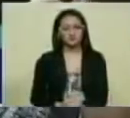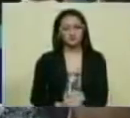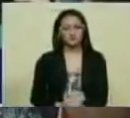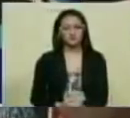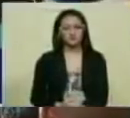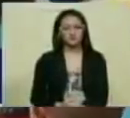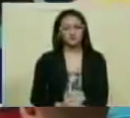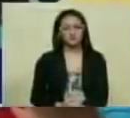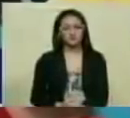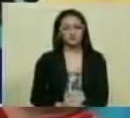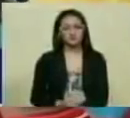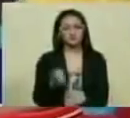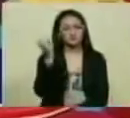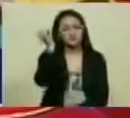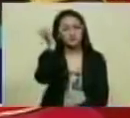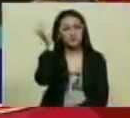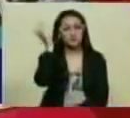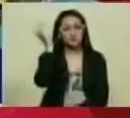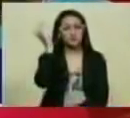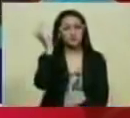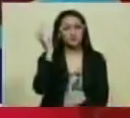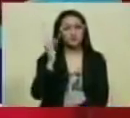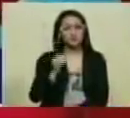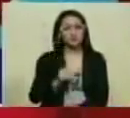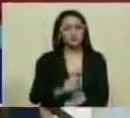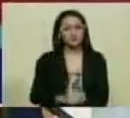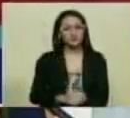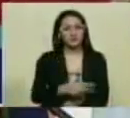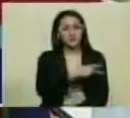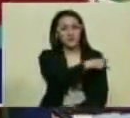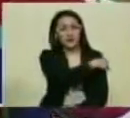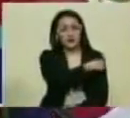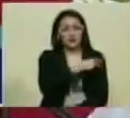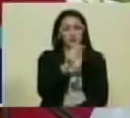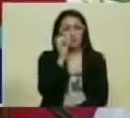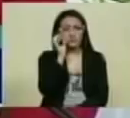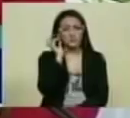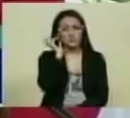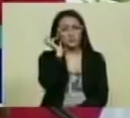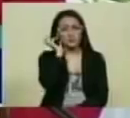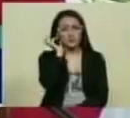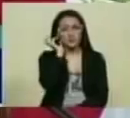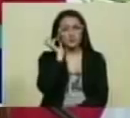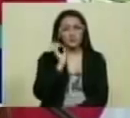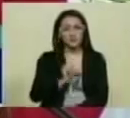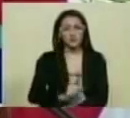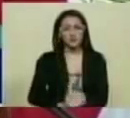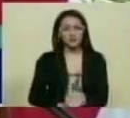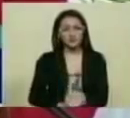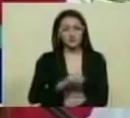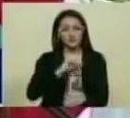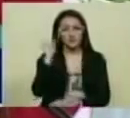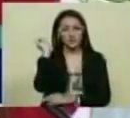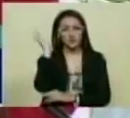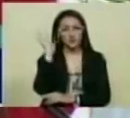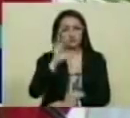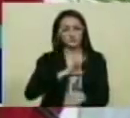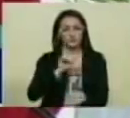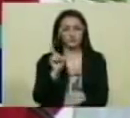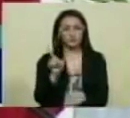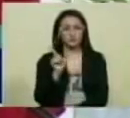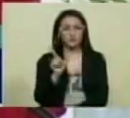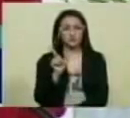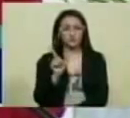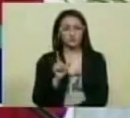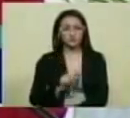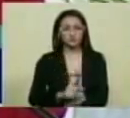Una iniciativa de los delegados y las delegadas que están en el Congreso del Partido, y